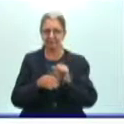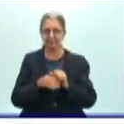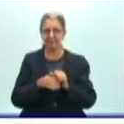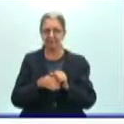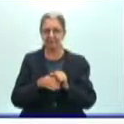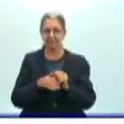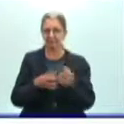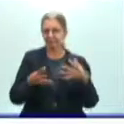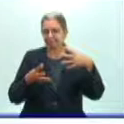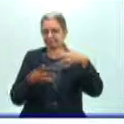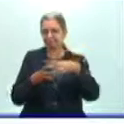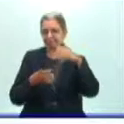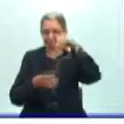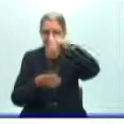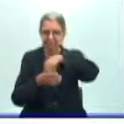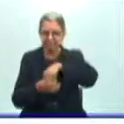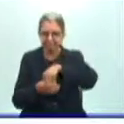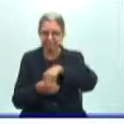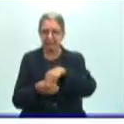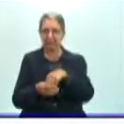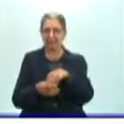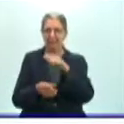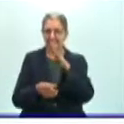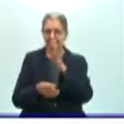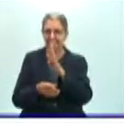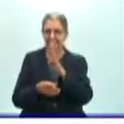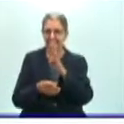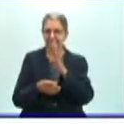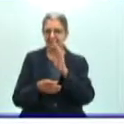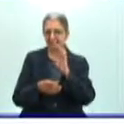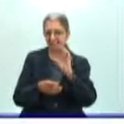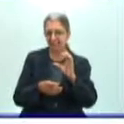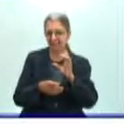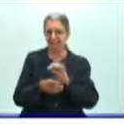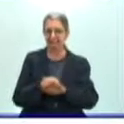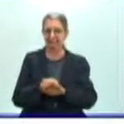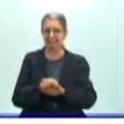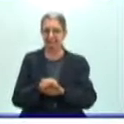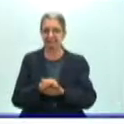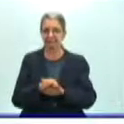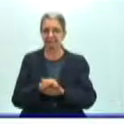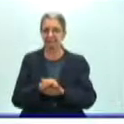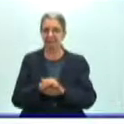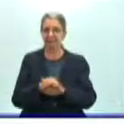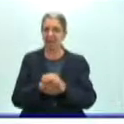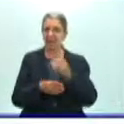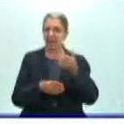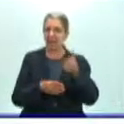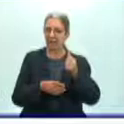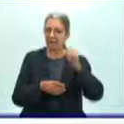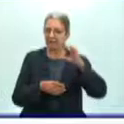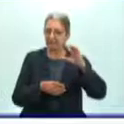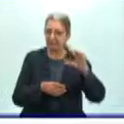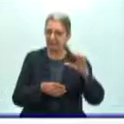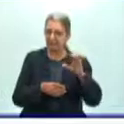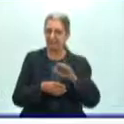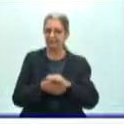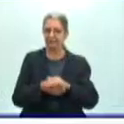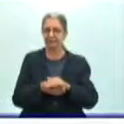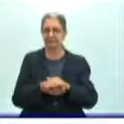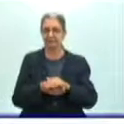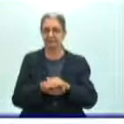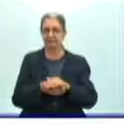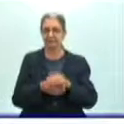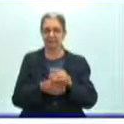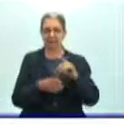forma parte de él el arco BC. O sea, que el arco AC está conformado